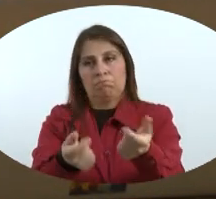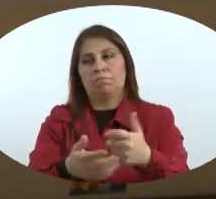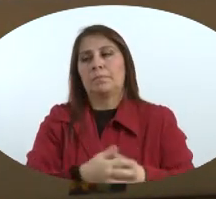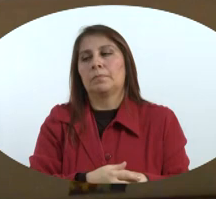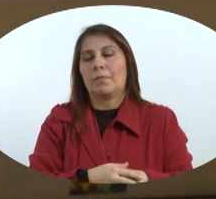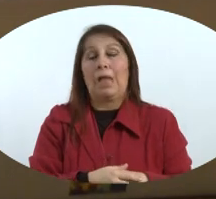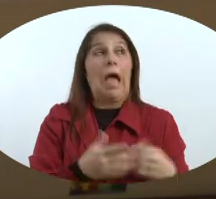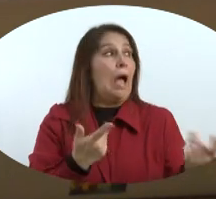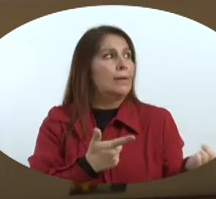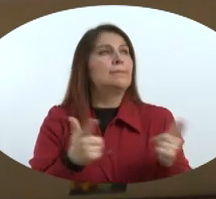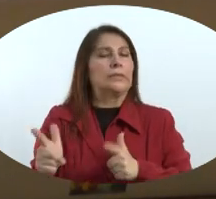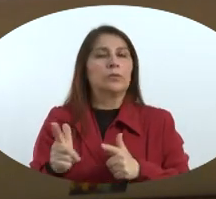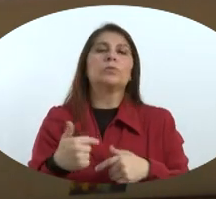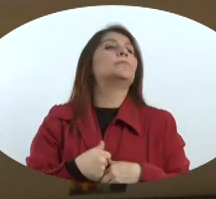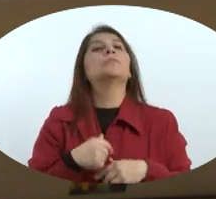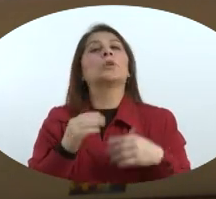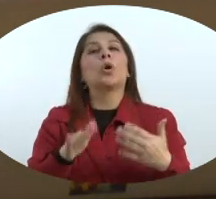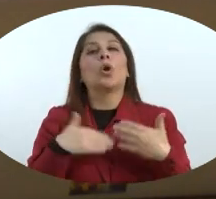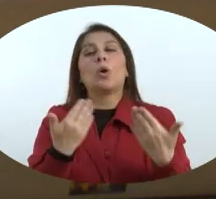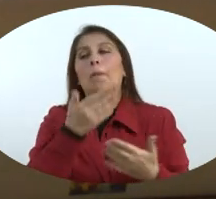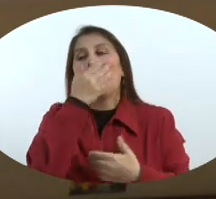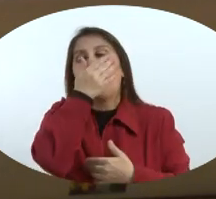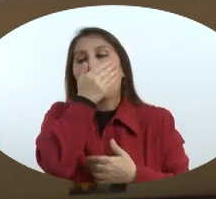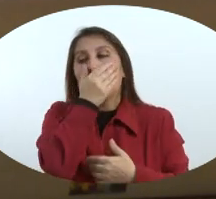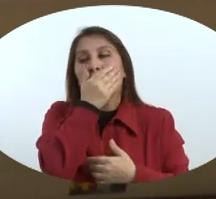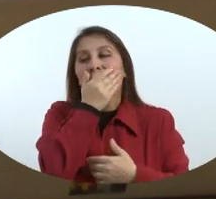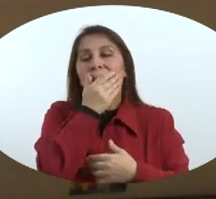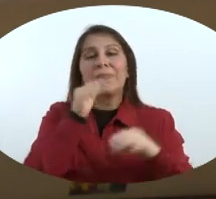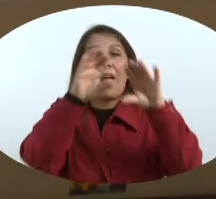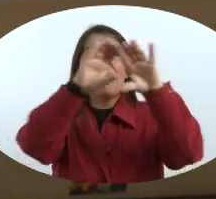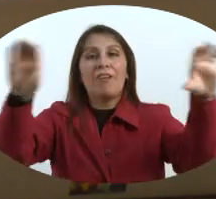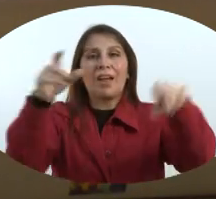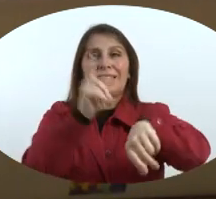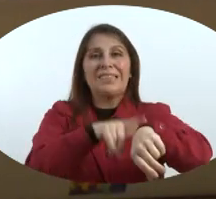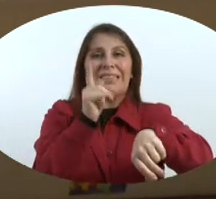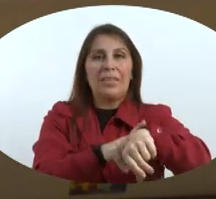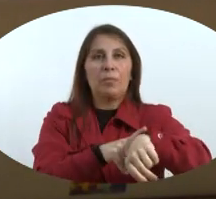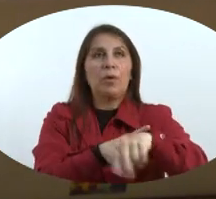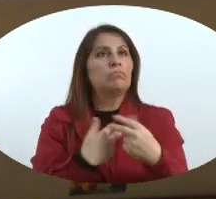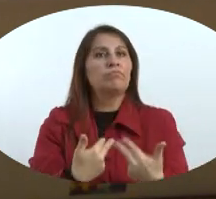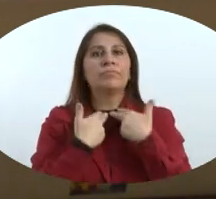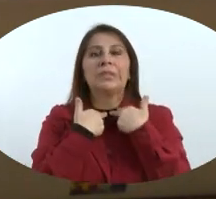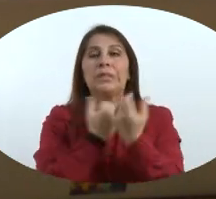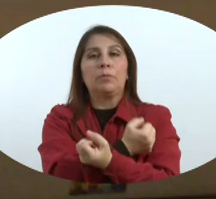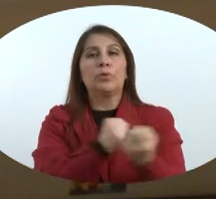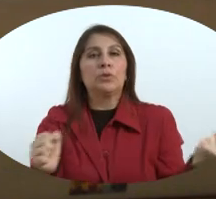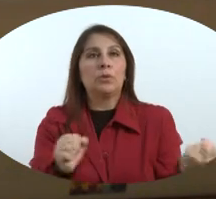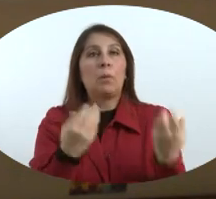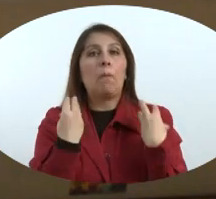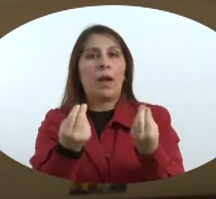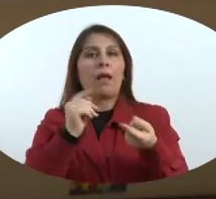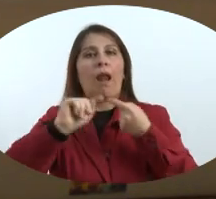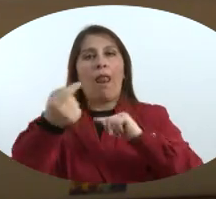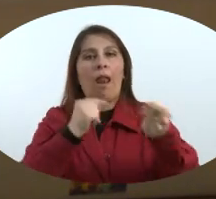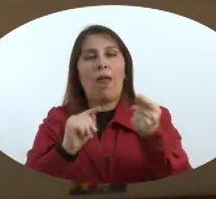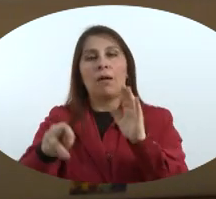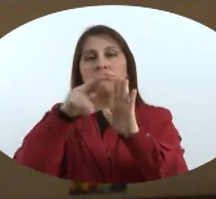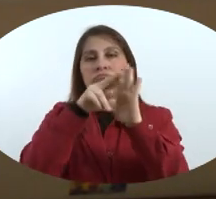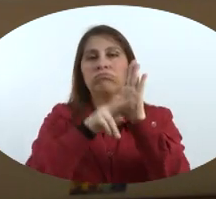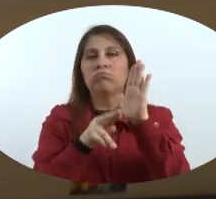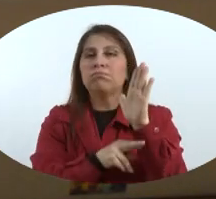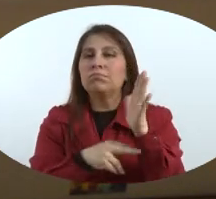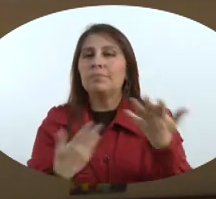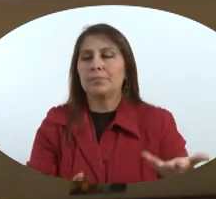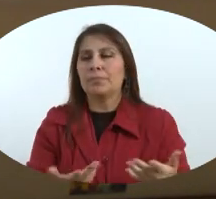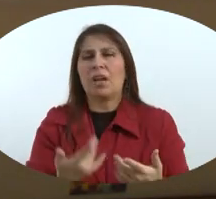y listo frente a cómo logran las franjas horarias en la licenciatura su departamento es donde se dice que es imposible obtenerlas y creo que eso ya está